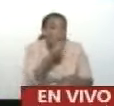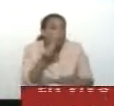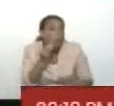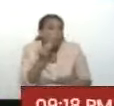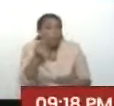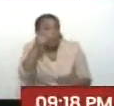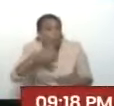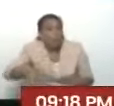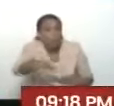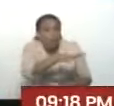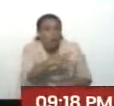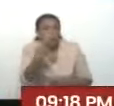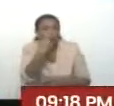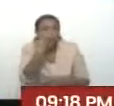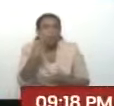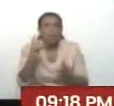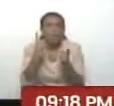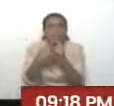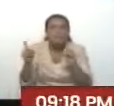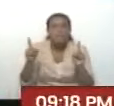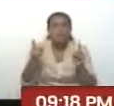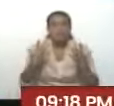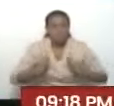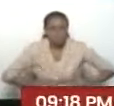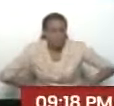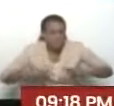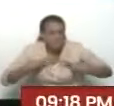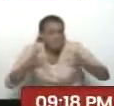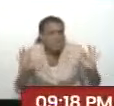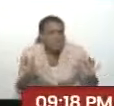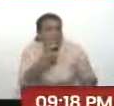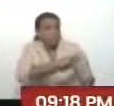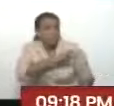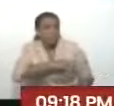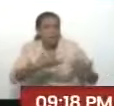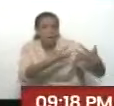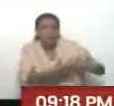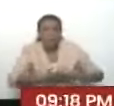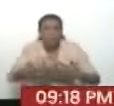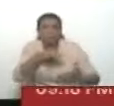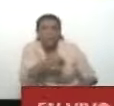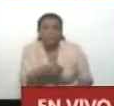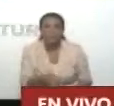a ese pueblo que está buscando alternativas en esas sociedades.